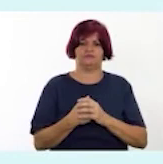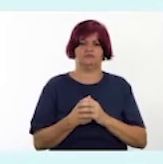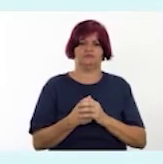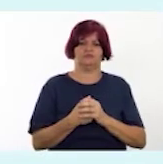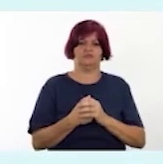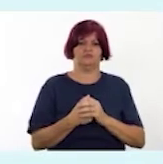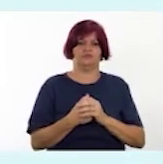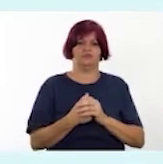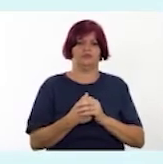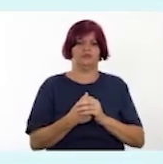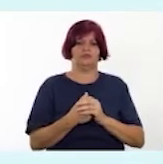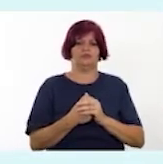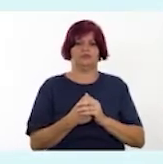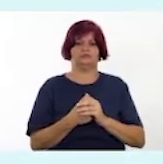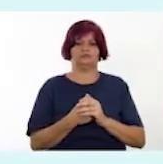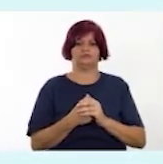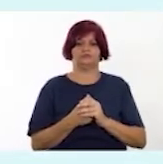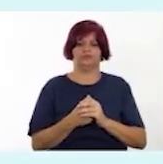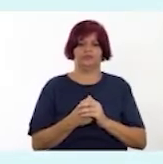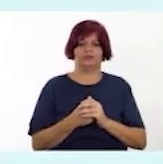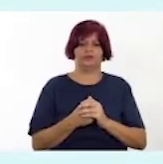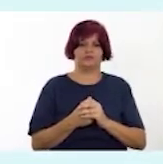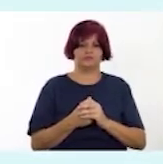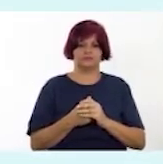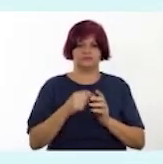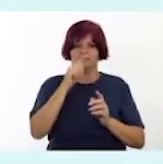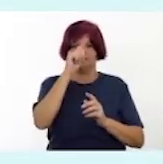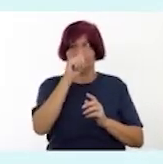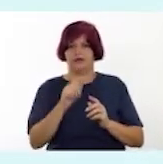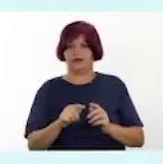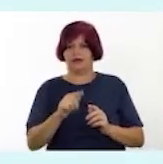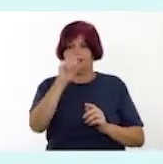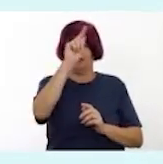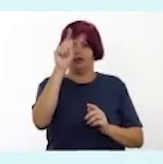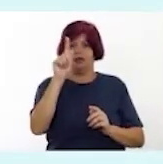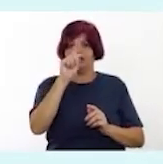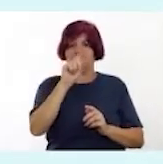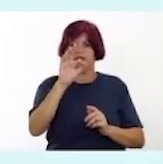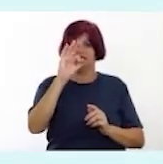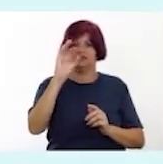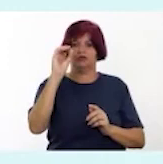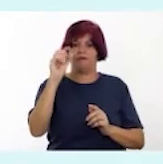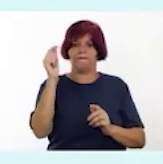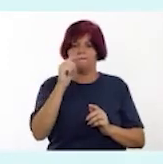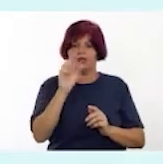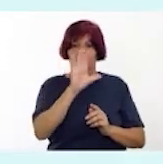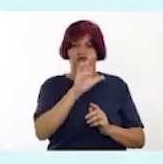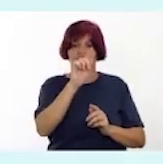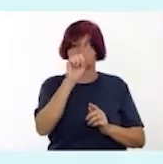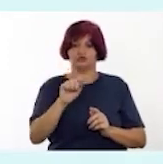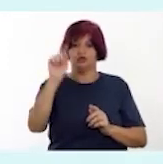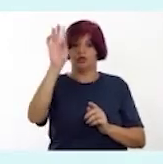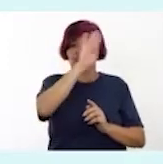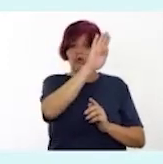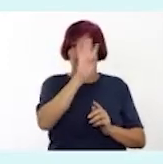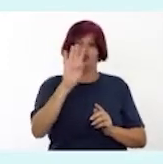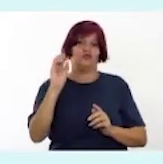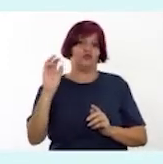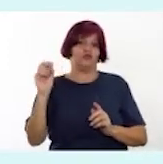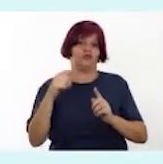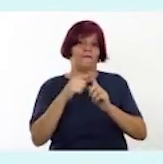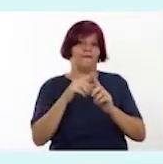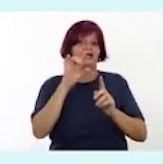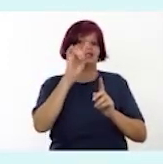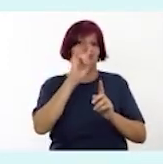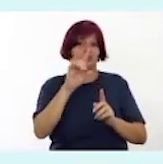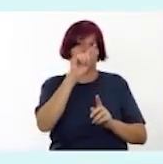yo quiero manejar con ustedes en instantes. Tienen la raíz de 180 menos 5 raíz cuarta de 400 más 9 raíz